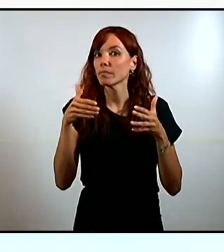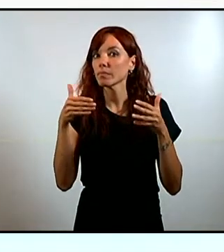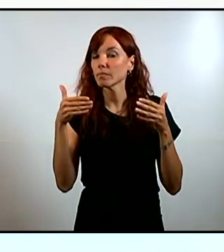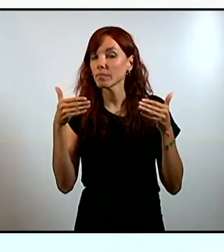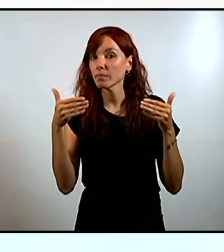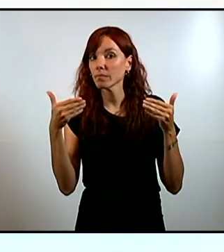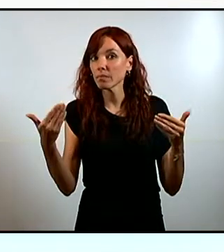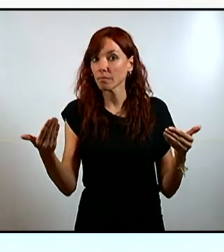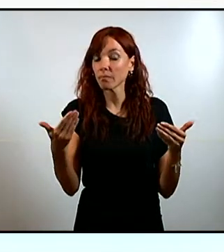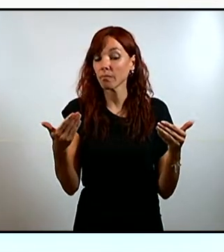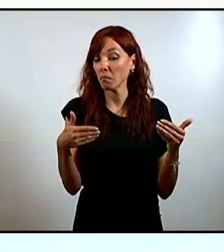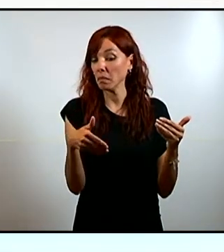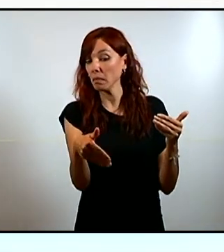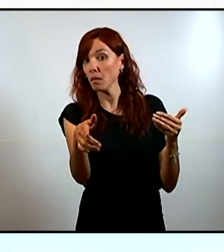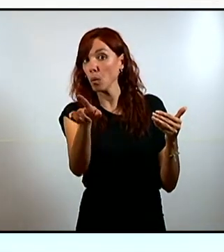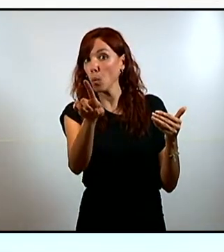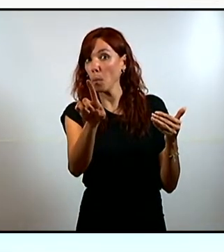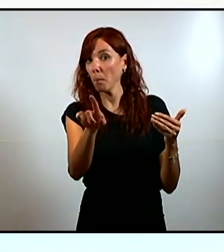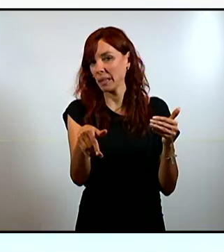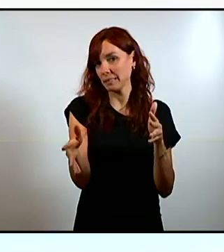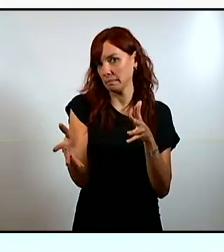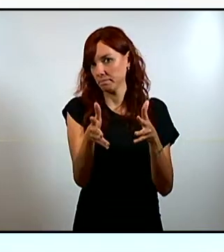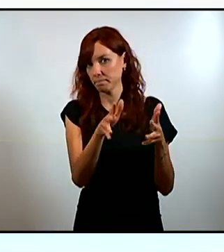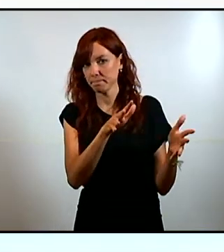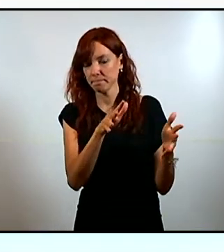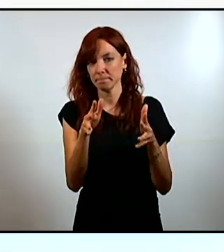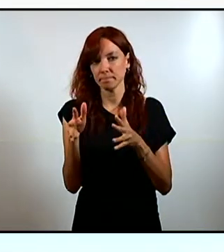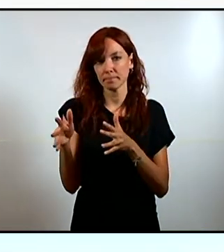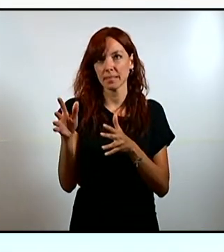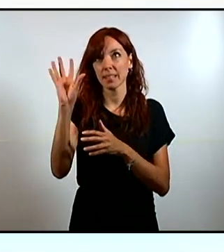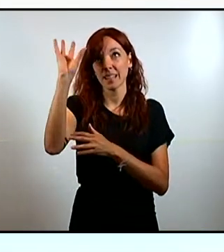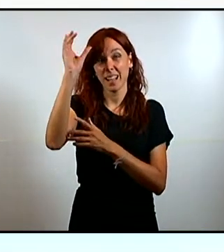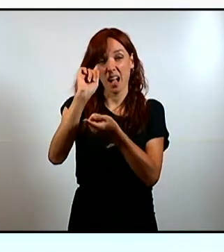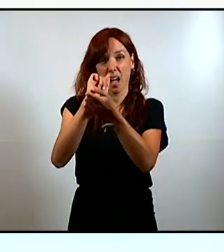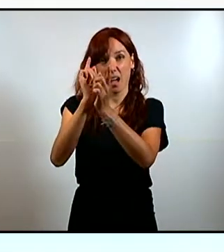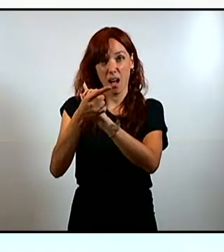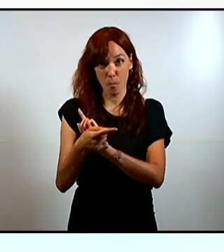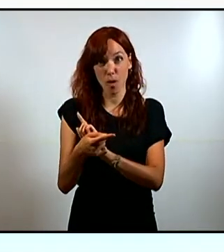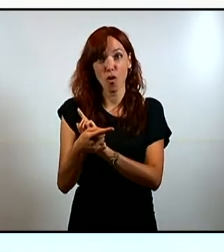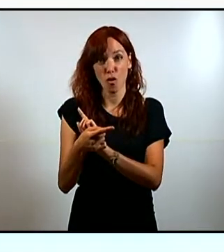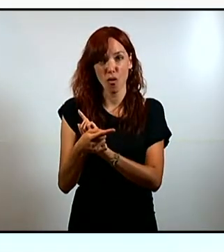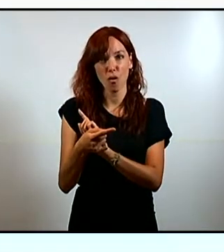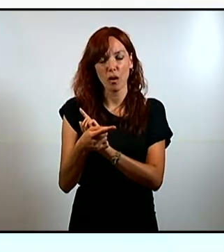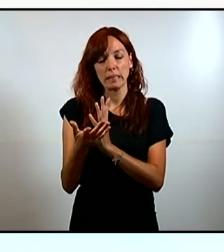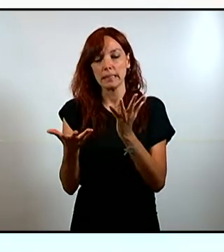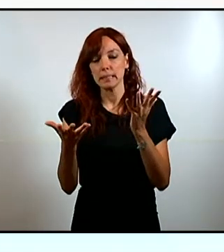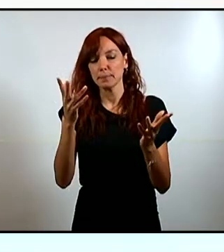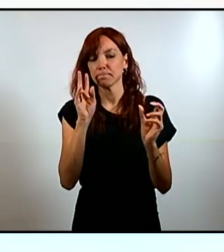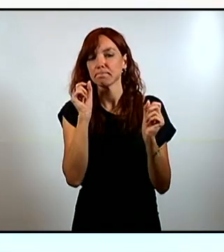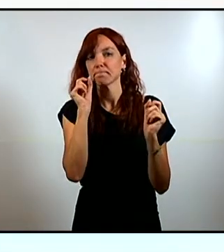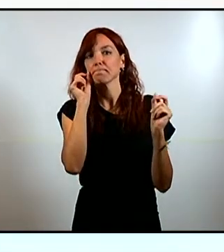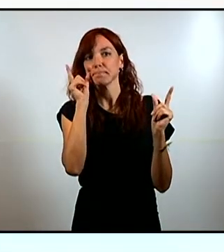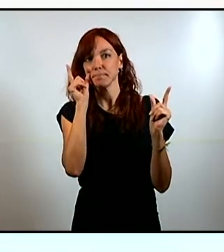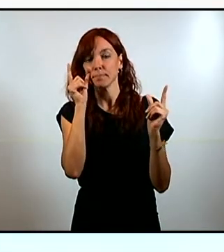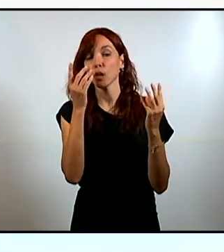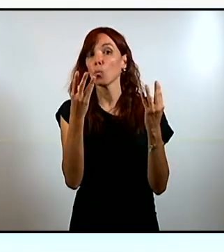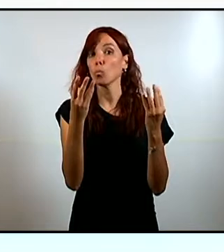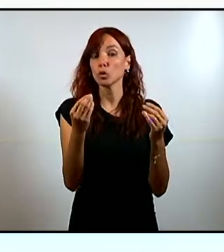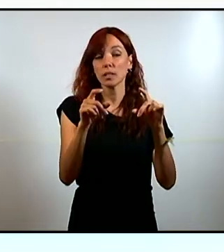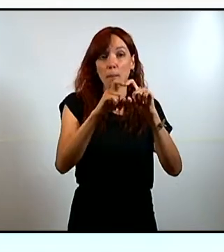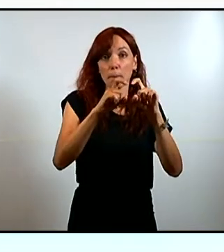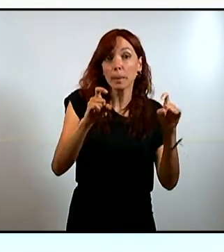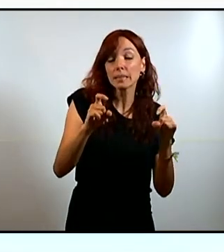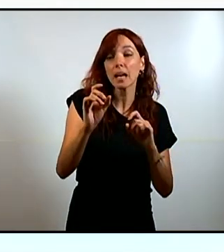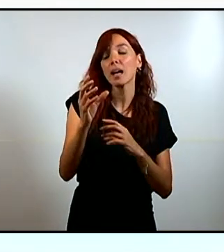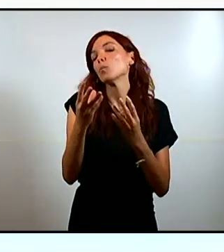meses más, un mes por delante y un mes por detrás por el cambio climático. Esto está haciendo que muchos de nuestros establecimientos y empresas de actividades que